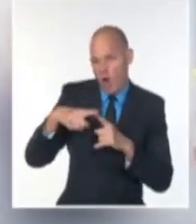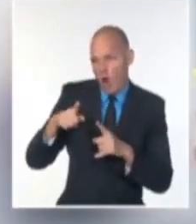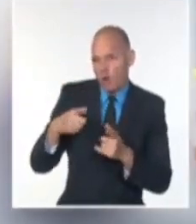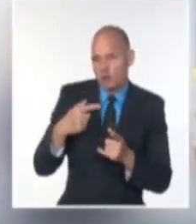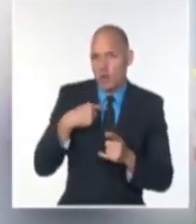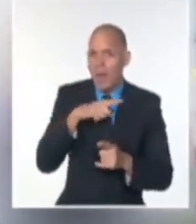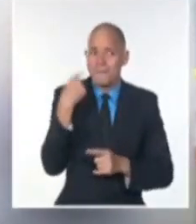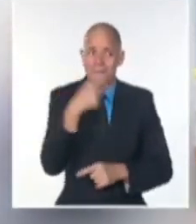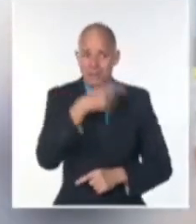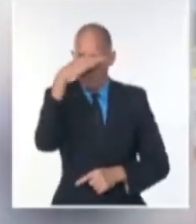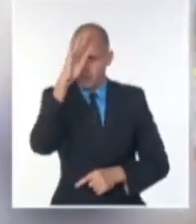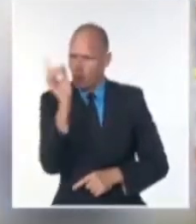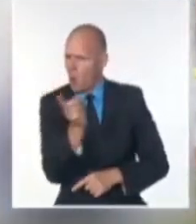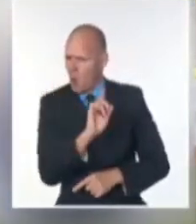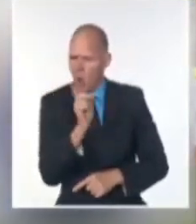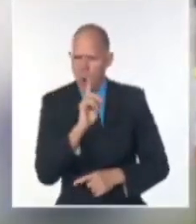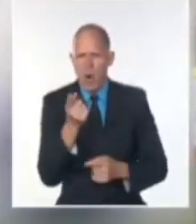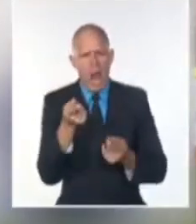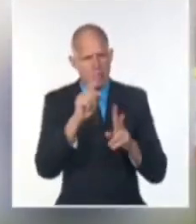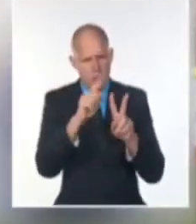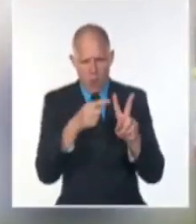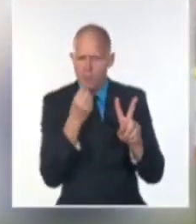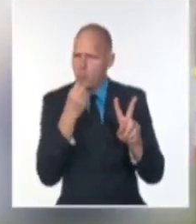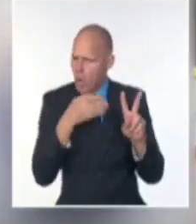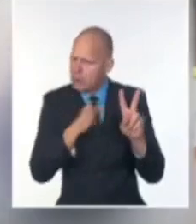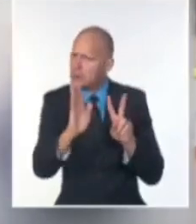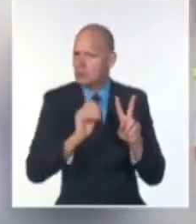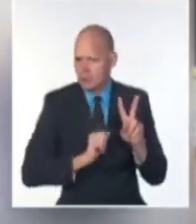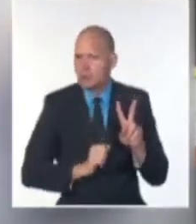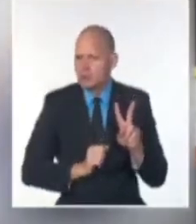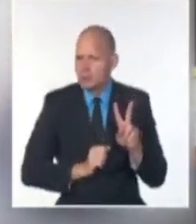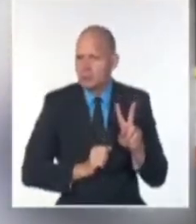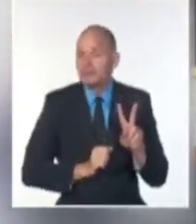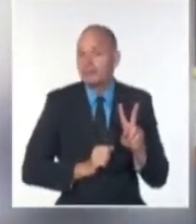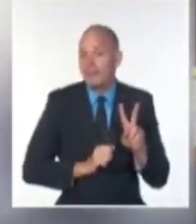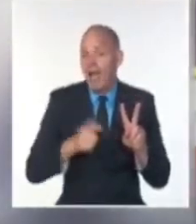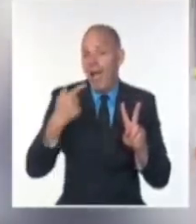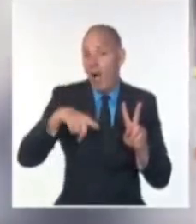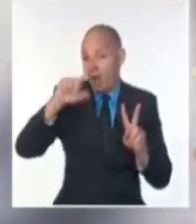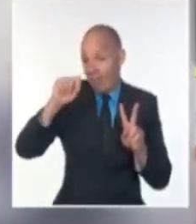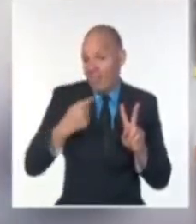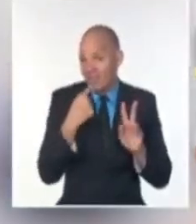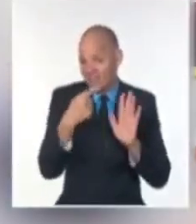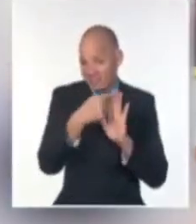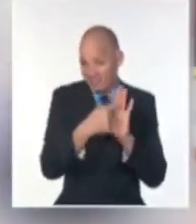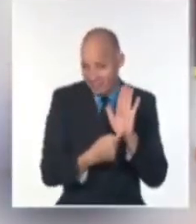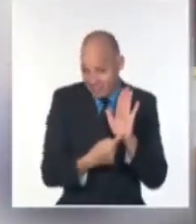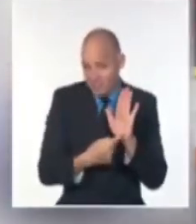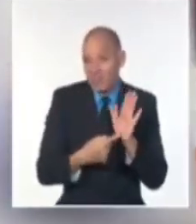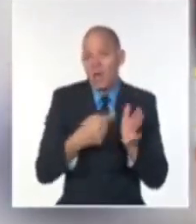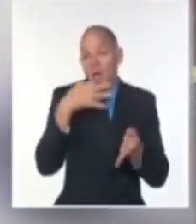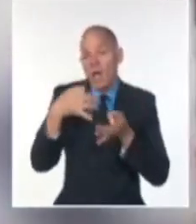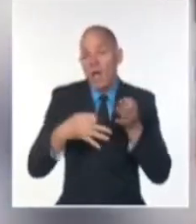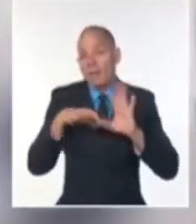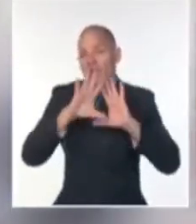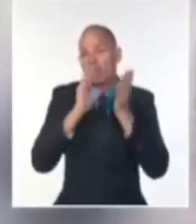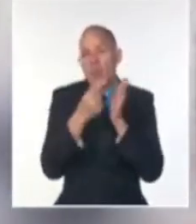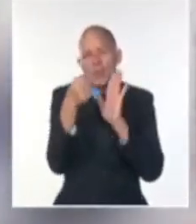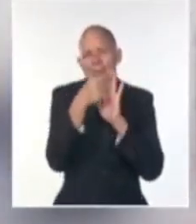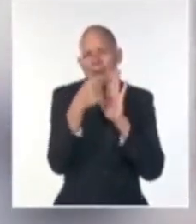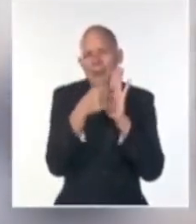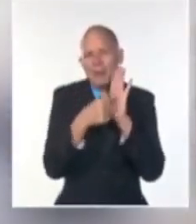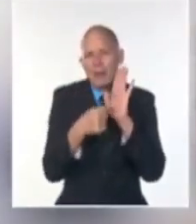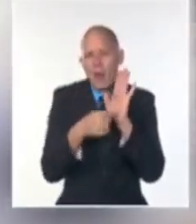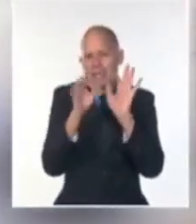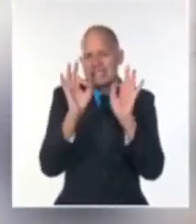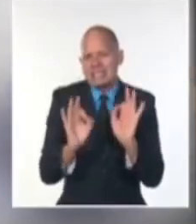la ciudadanía cubana. Los proyectos de leyes de migración, extranjería y ciudadanía